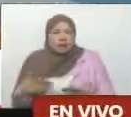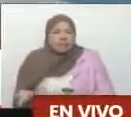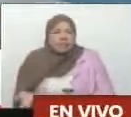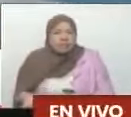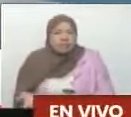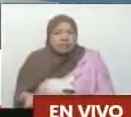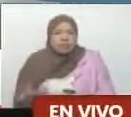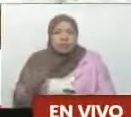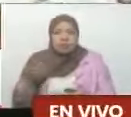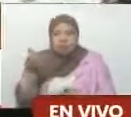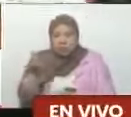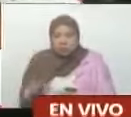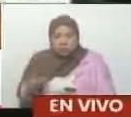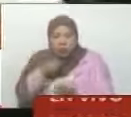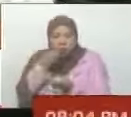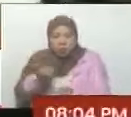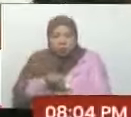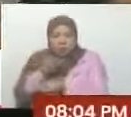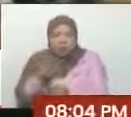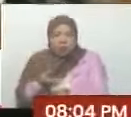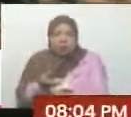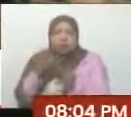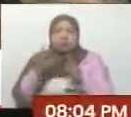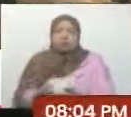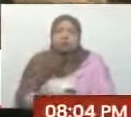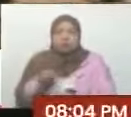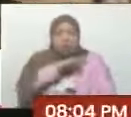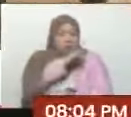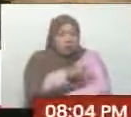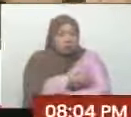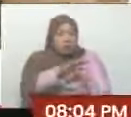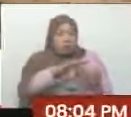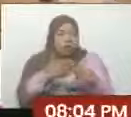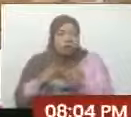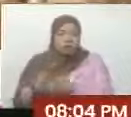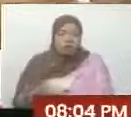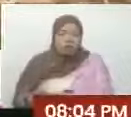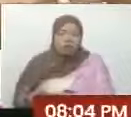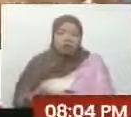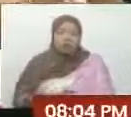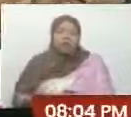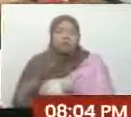y el concejal, y el poder popular de ahí.